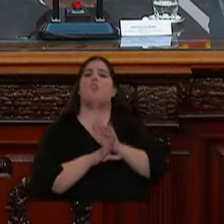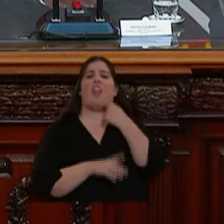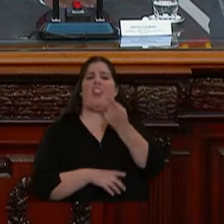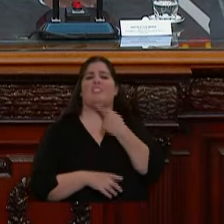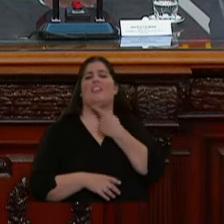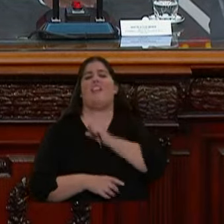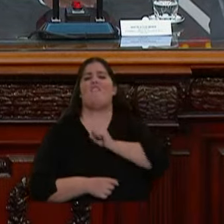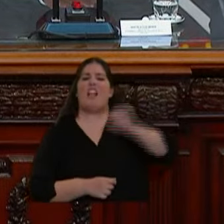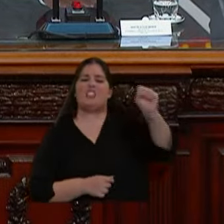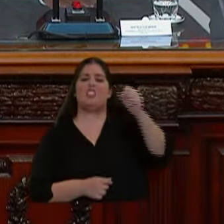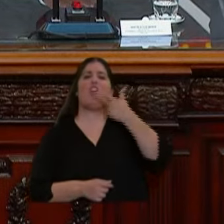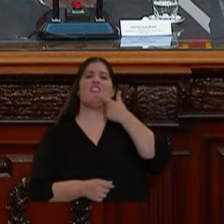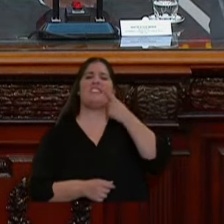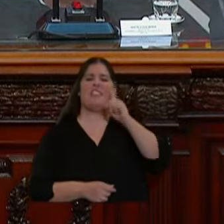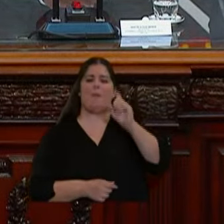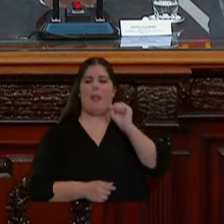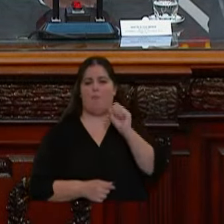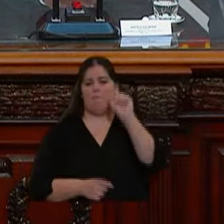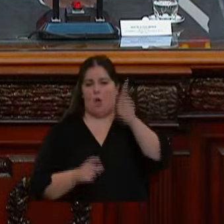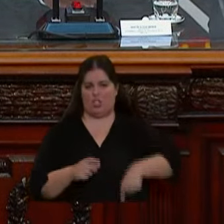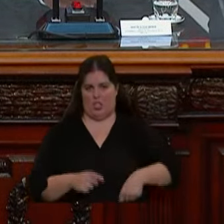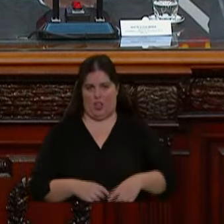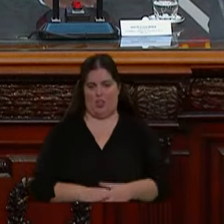del 17.000%.